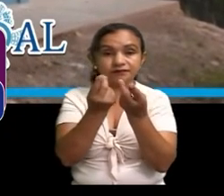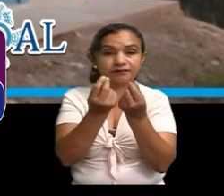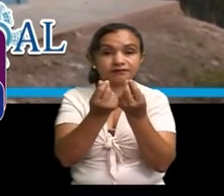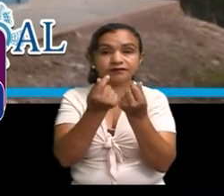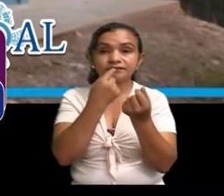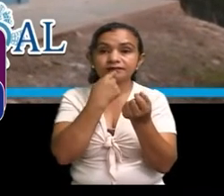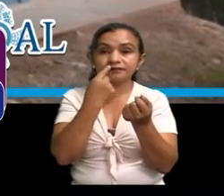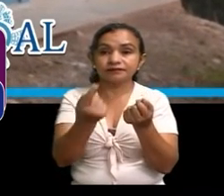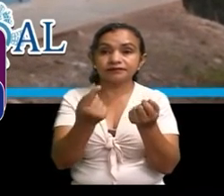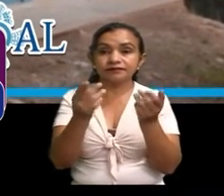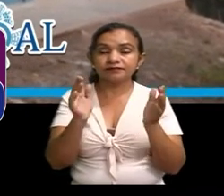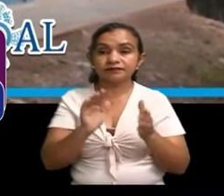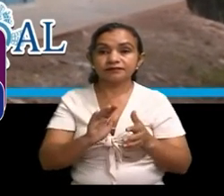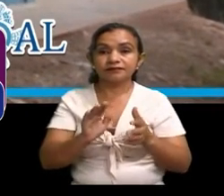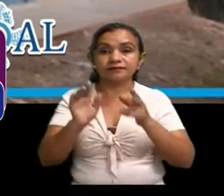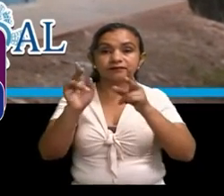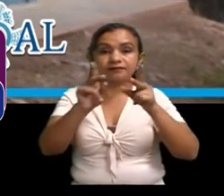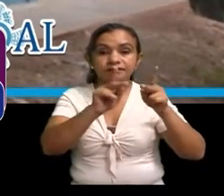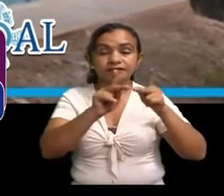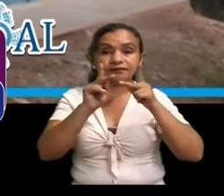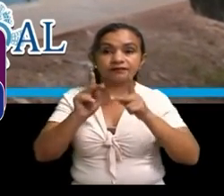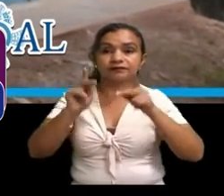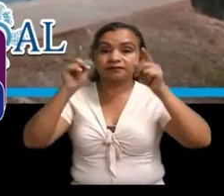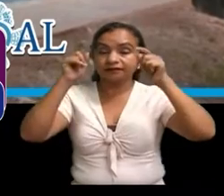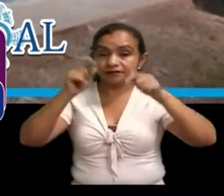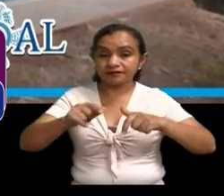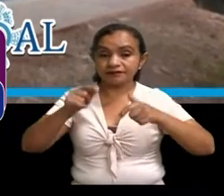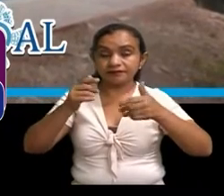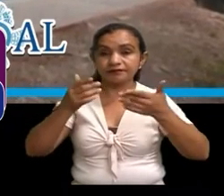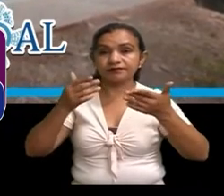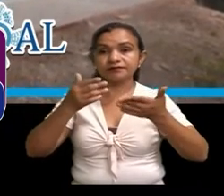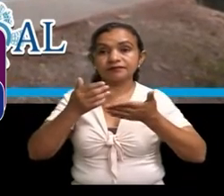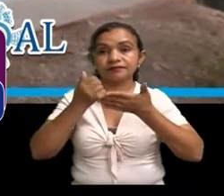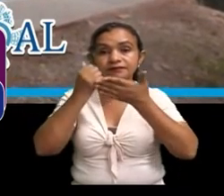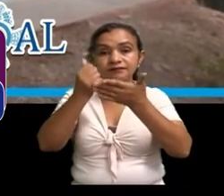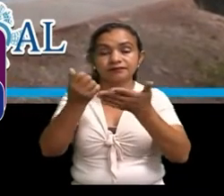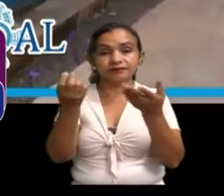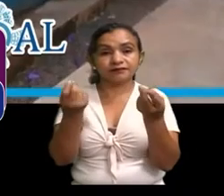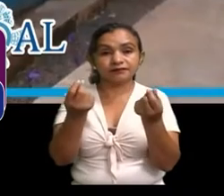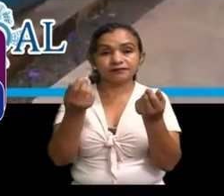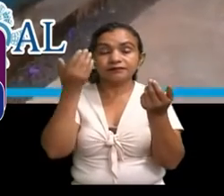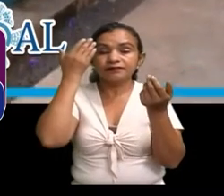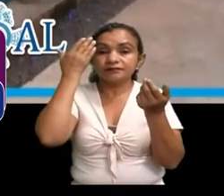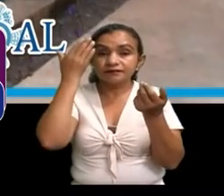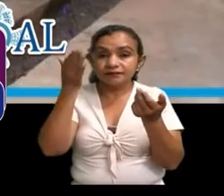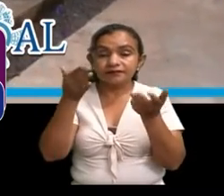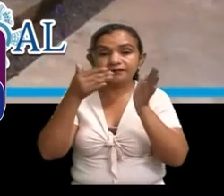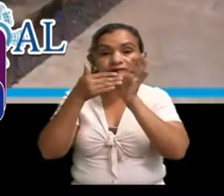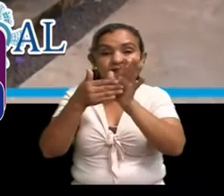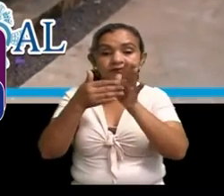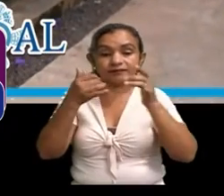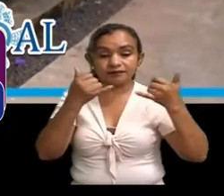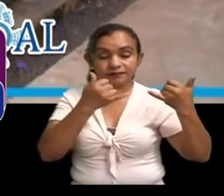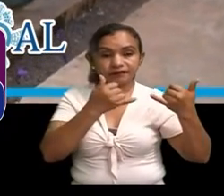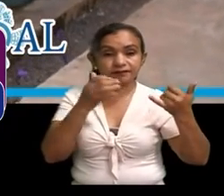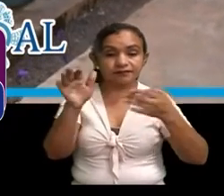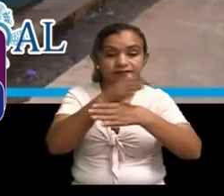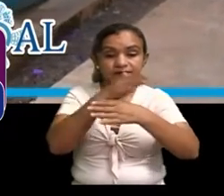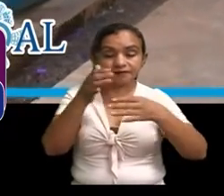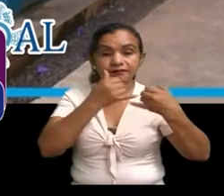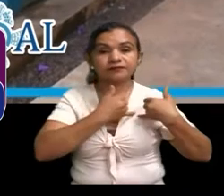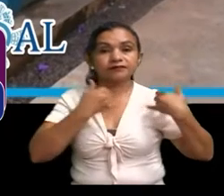apelamos pues a que la gente vea de que aquí se está invirtiendo como se ha demostrado, pues con estas instancias. Nosotros